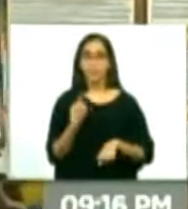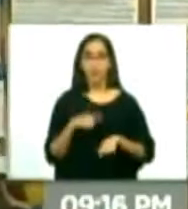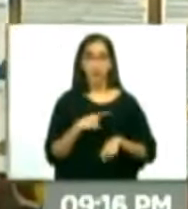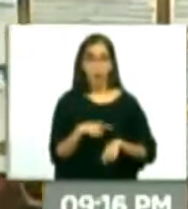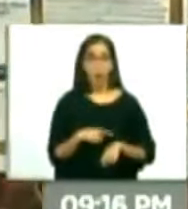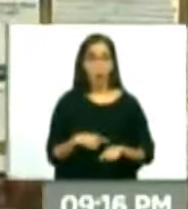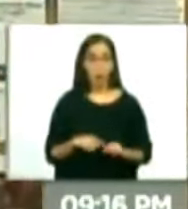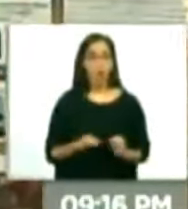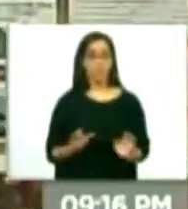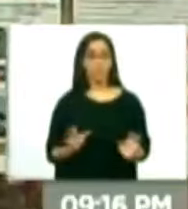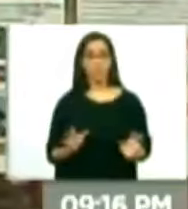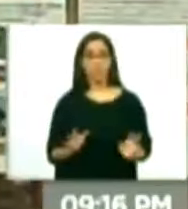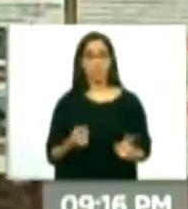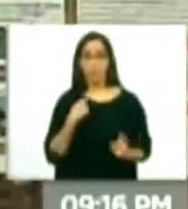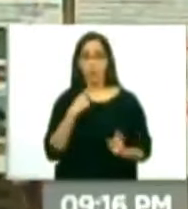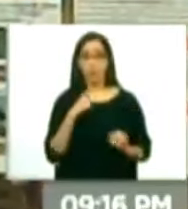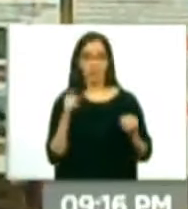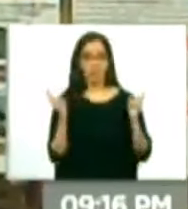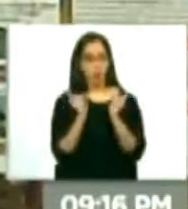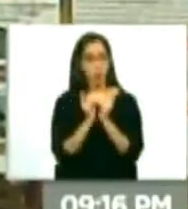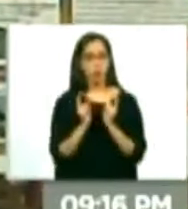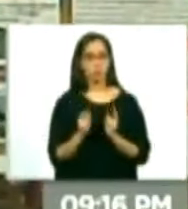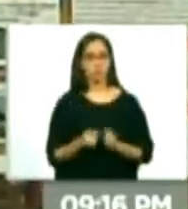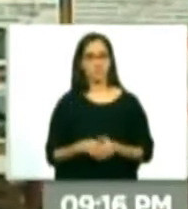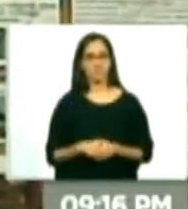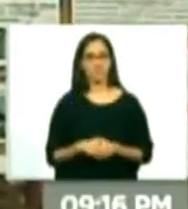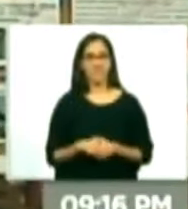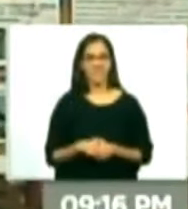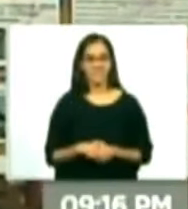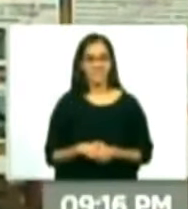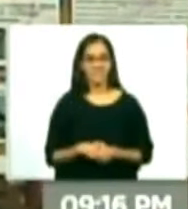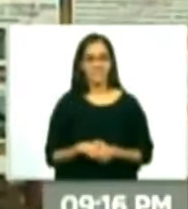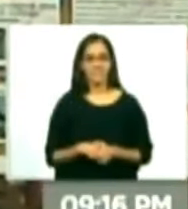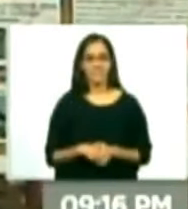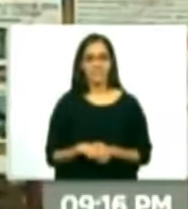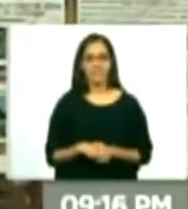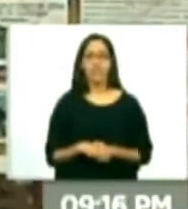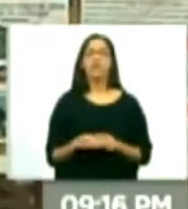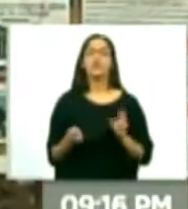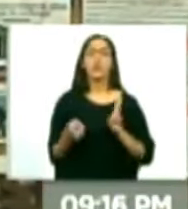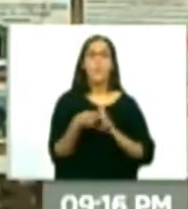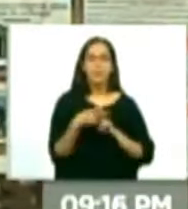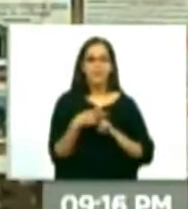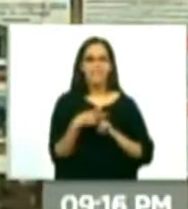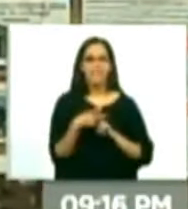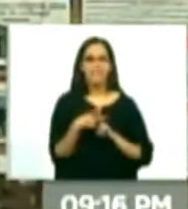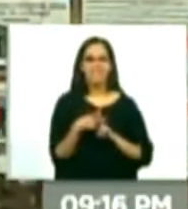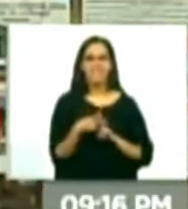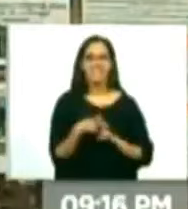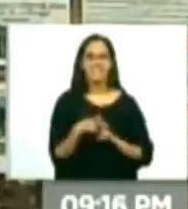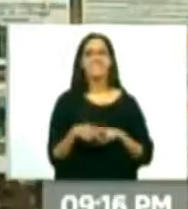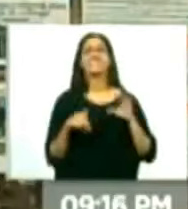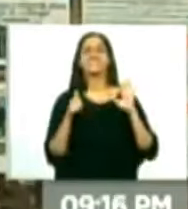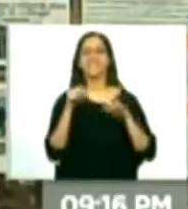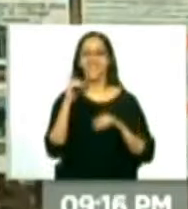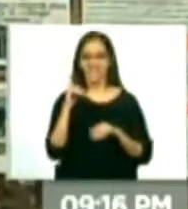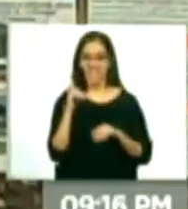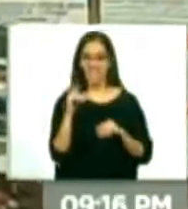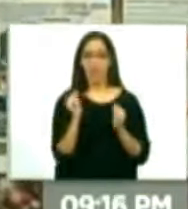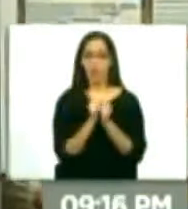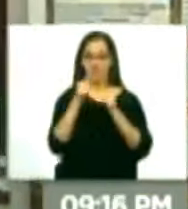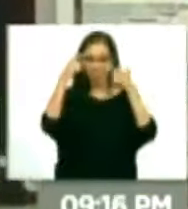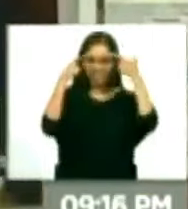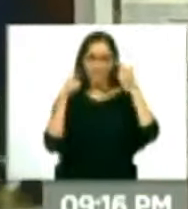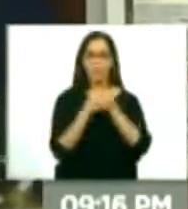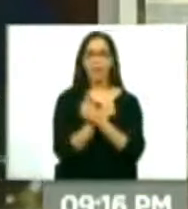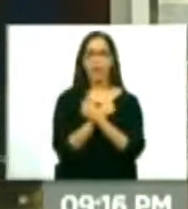Estamos. Y yo dije que el programa iba a ser cortico, ¿vale? ¿Ah? Numeral 6D con Chávez,